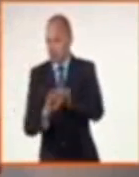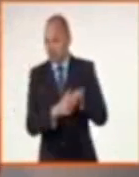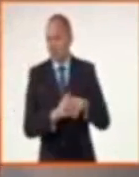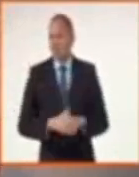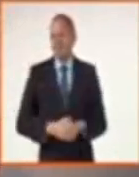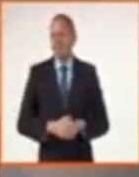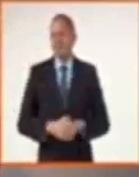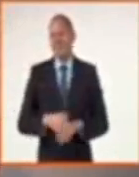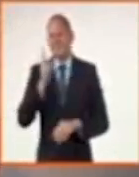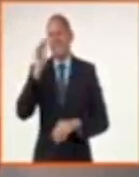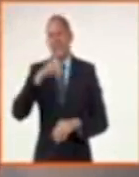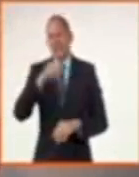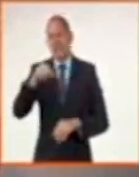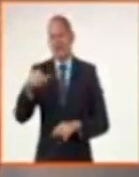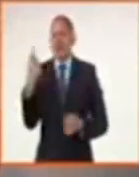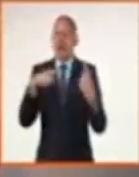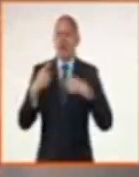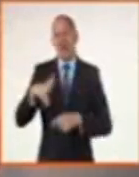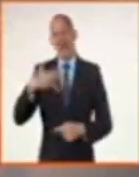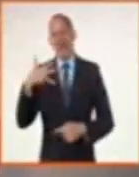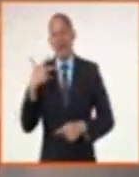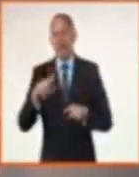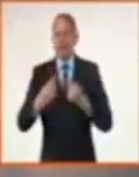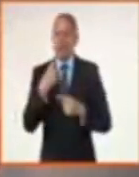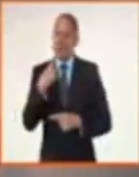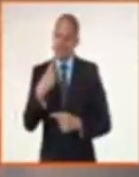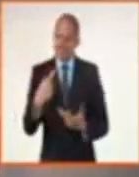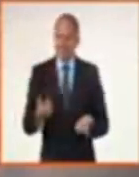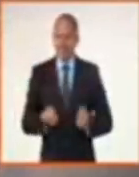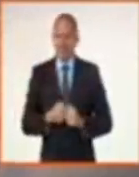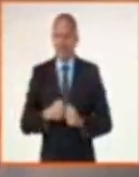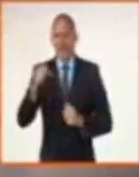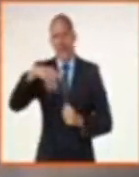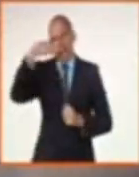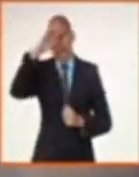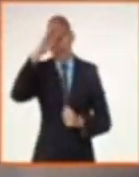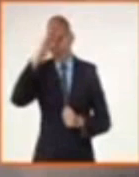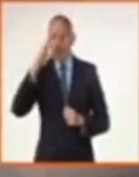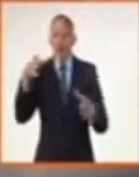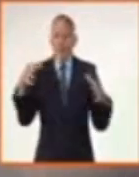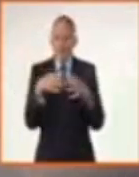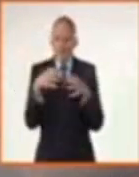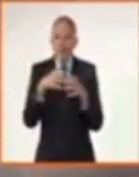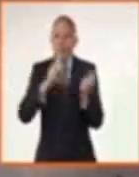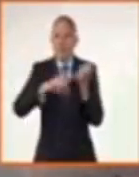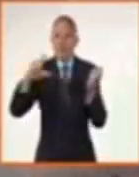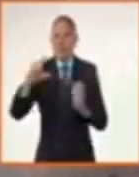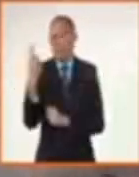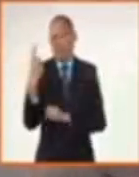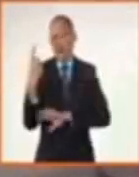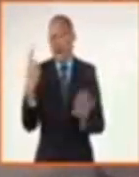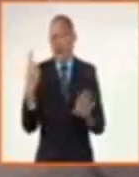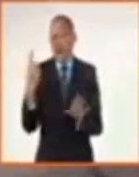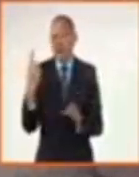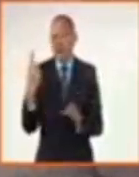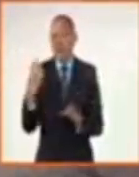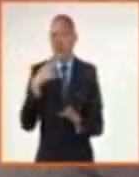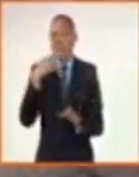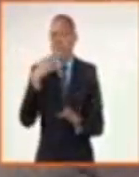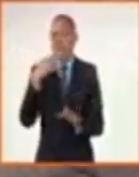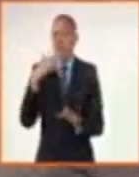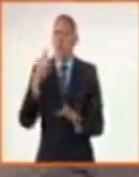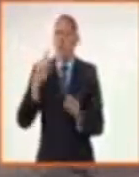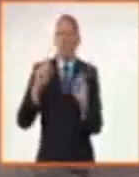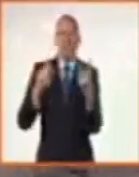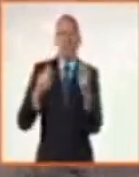presidente, pero en realidad no somos el único sistema político que no es directo el voto por el presidente. Sistema parlamentario, existen los